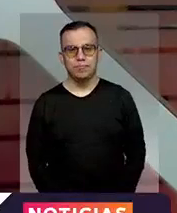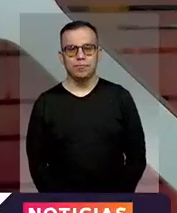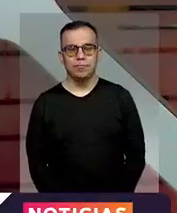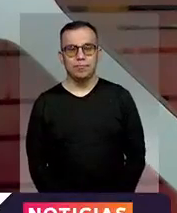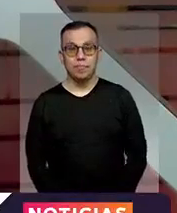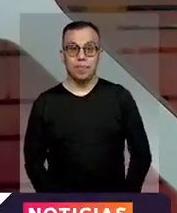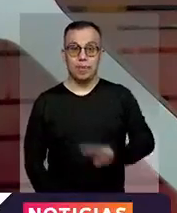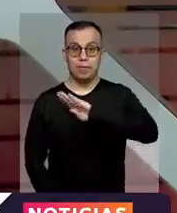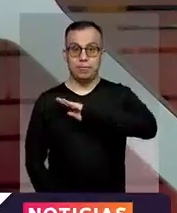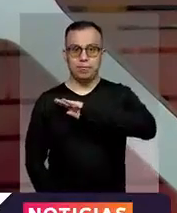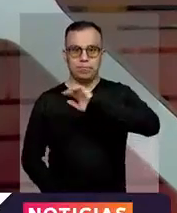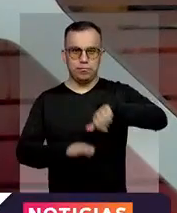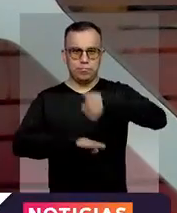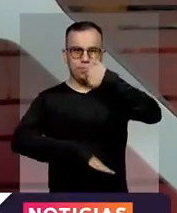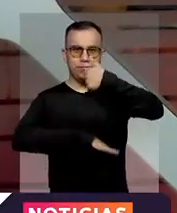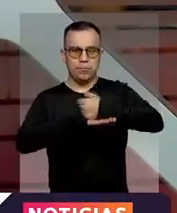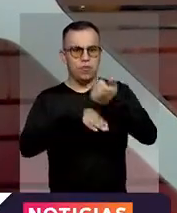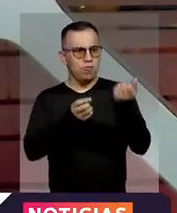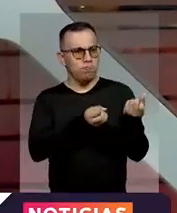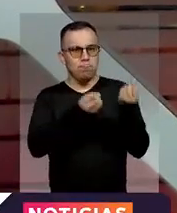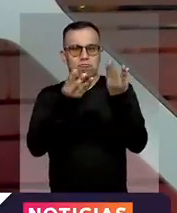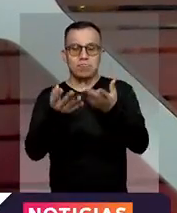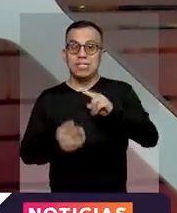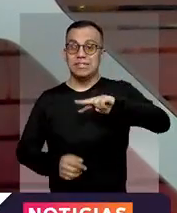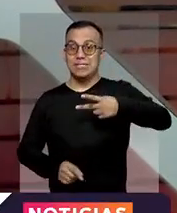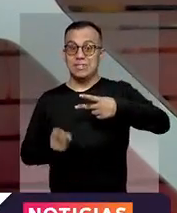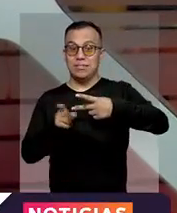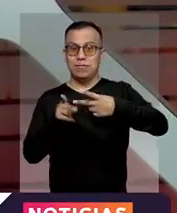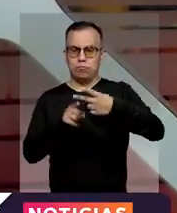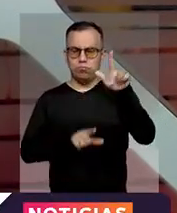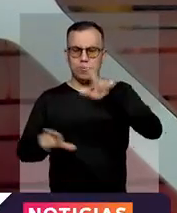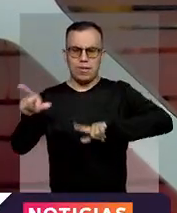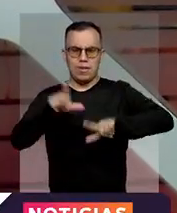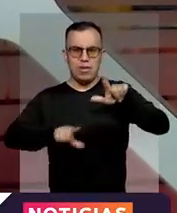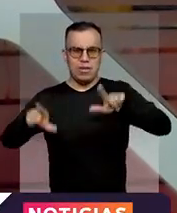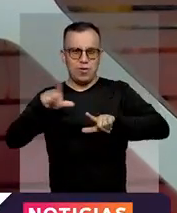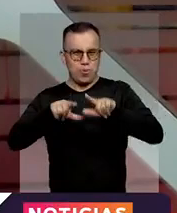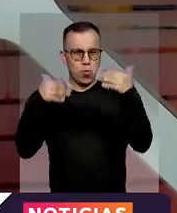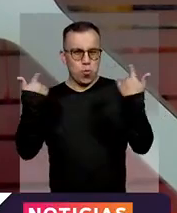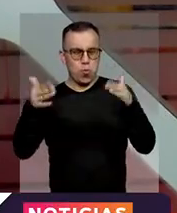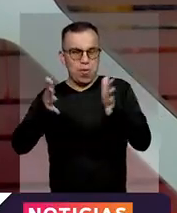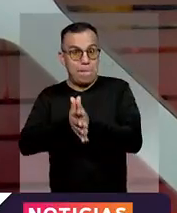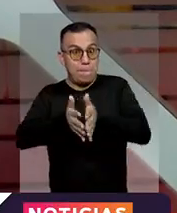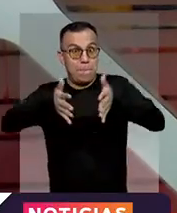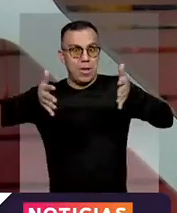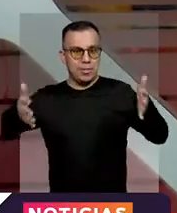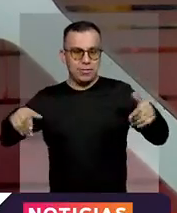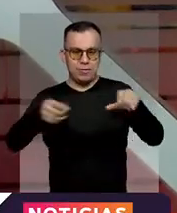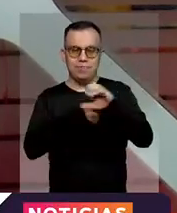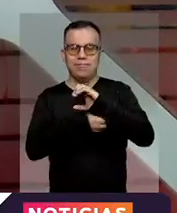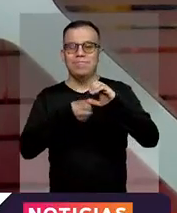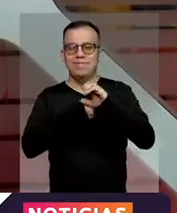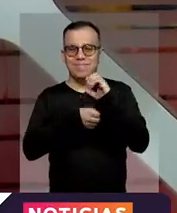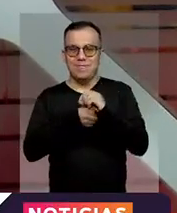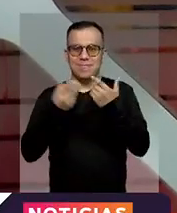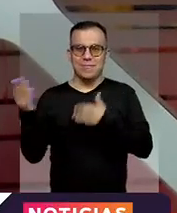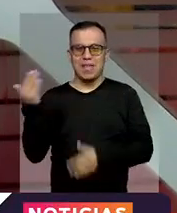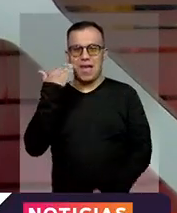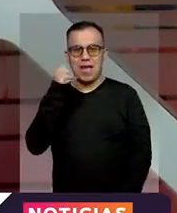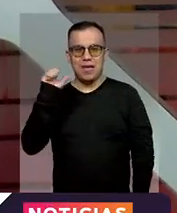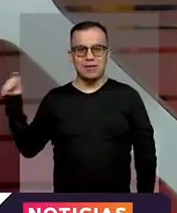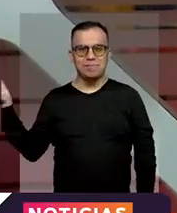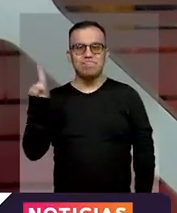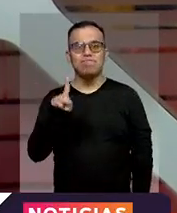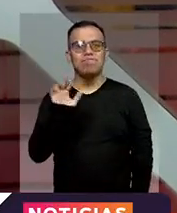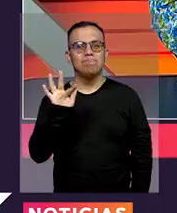La alcaldesa mayor Claudia López entregó el segundo laboratorio clínico más grande de la ciudad. Tatiana Sanabria, usted tiene los